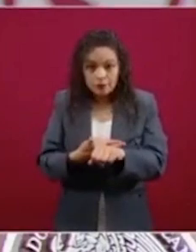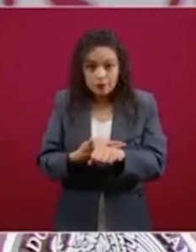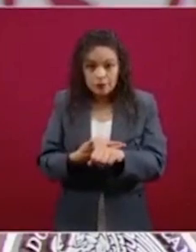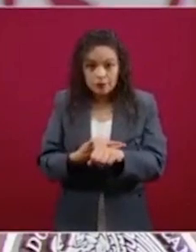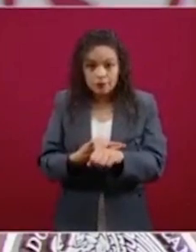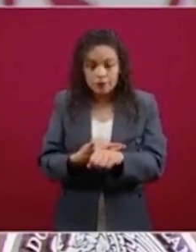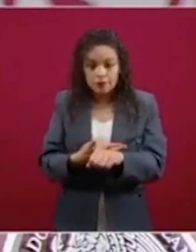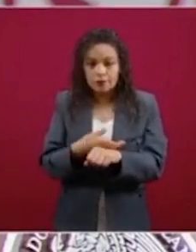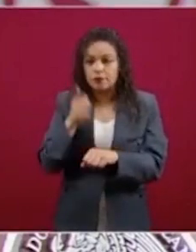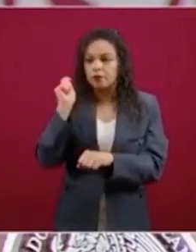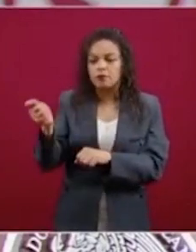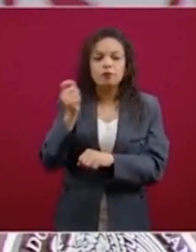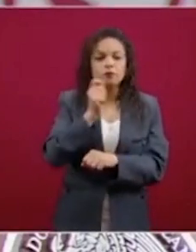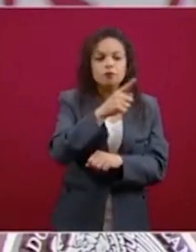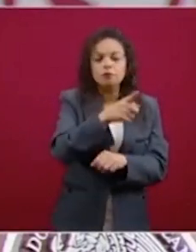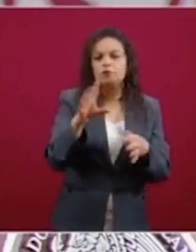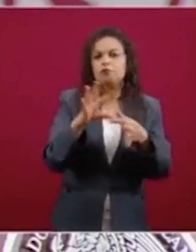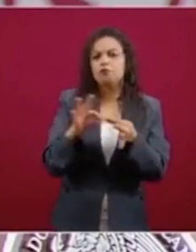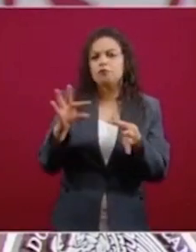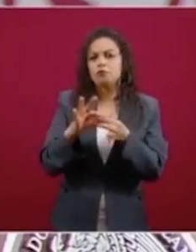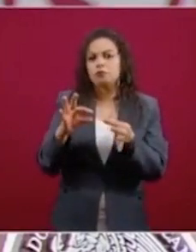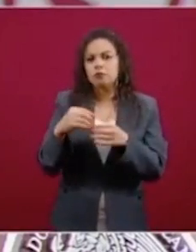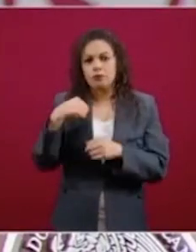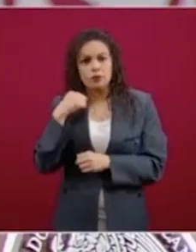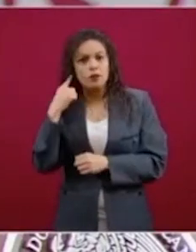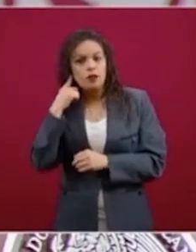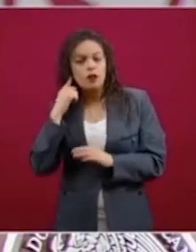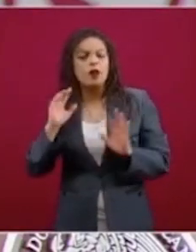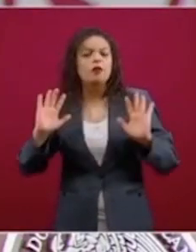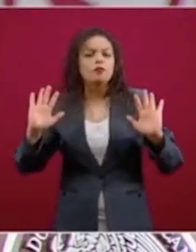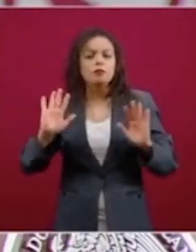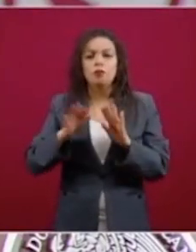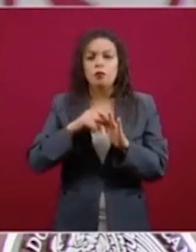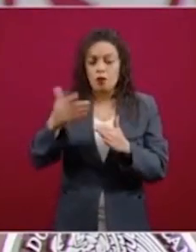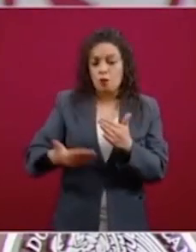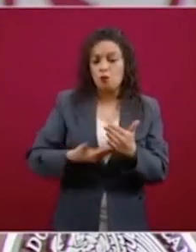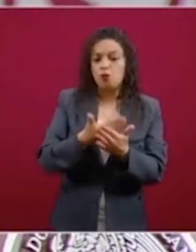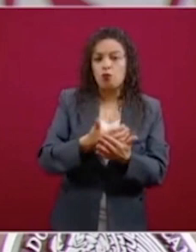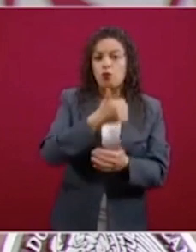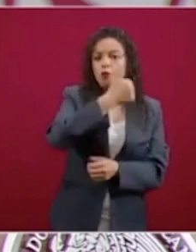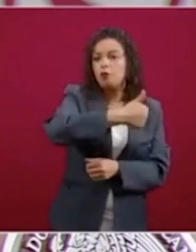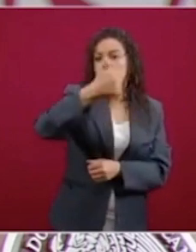escucharlos, porque ellos me van a hacer las propuestas,